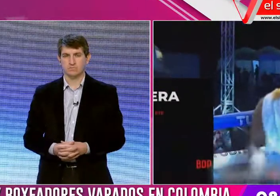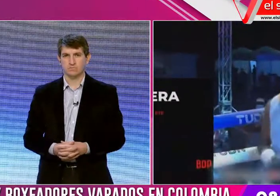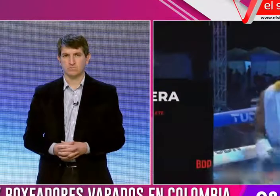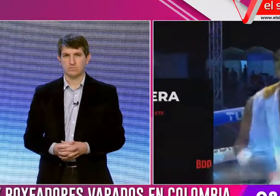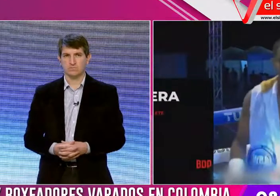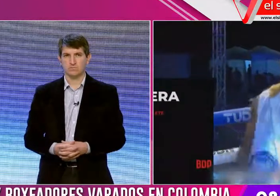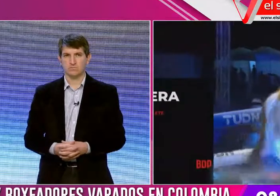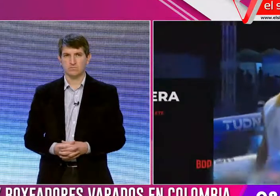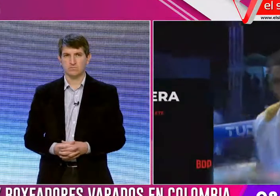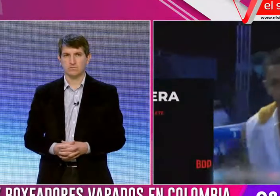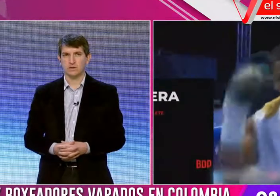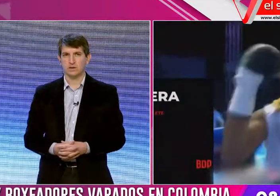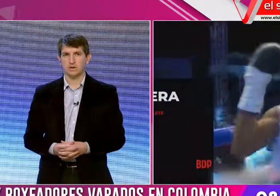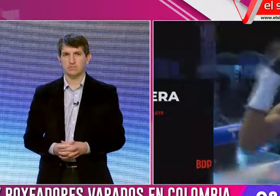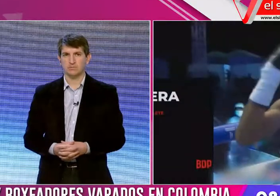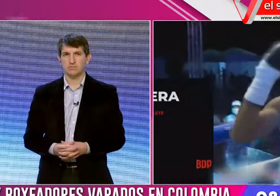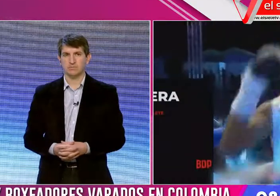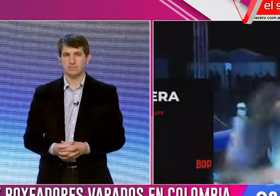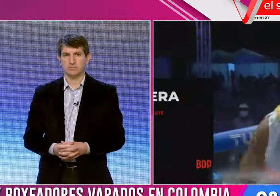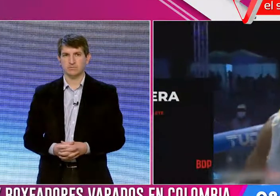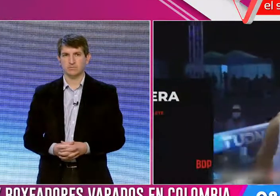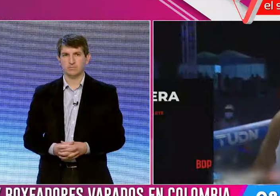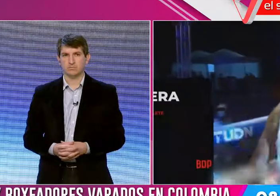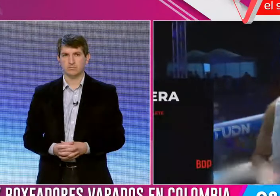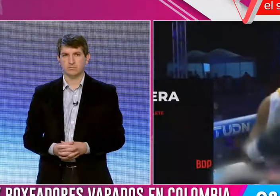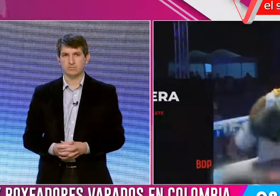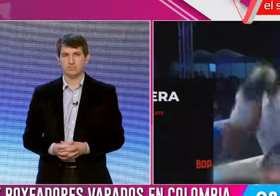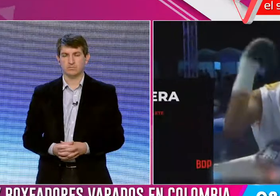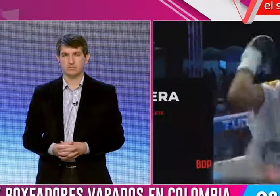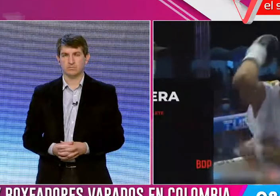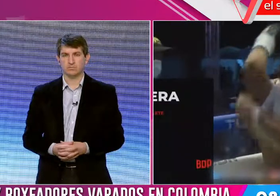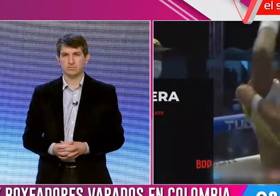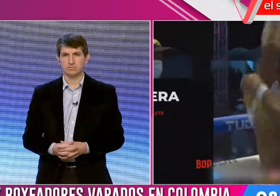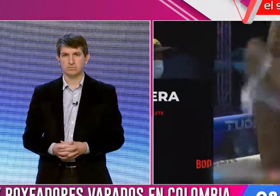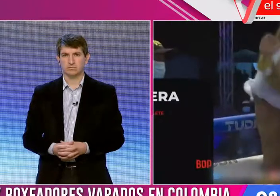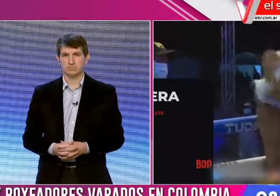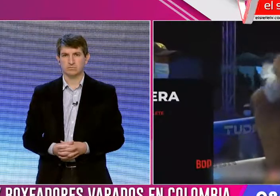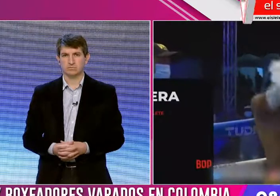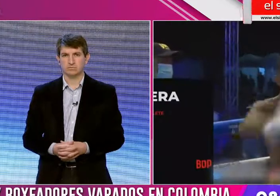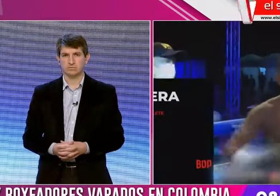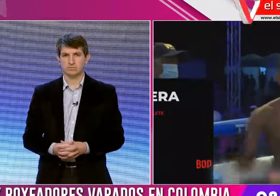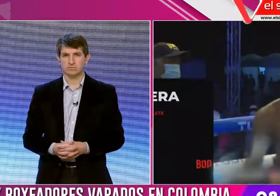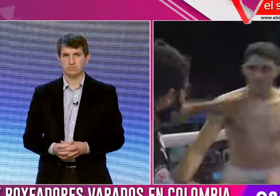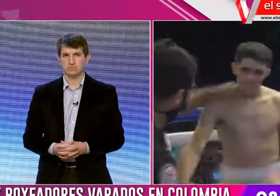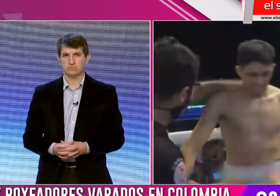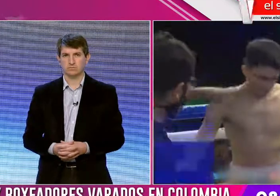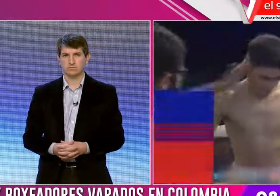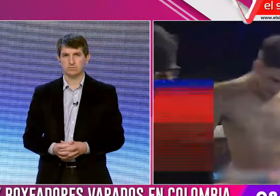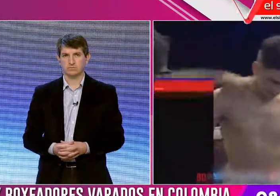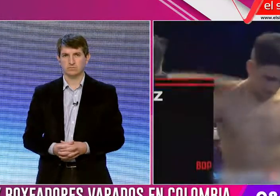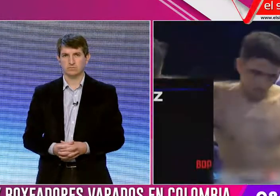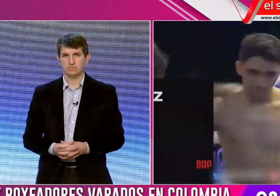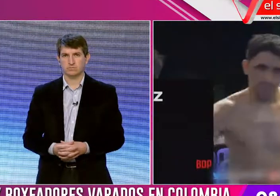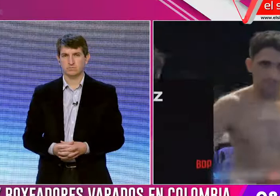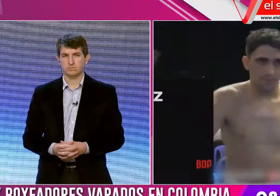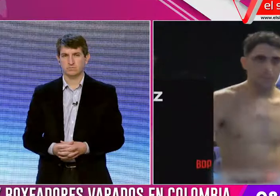gastos por nuestra cuenta, que eso, claro, es lo más difícil. Vinimos a trabajar, vinimos a representar